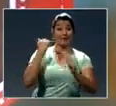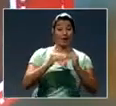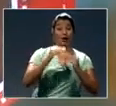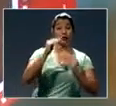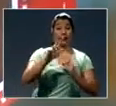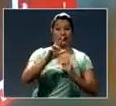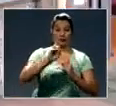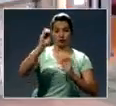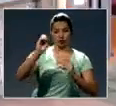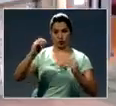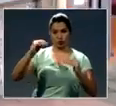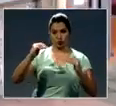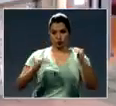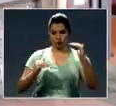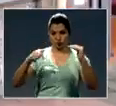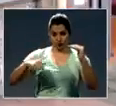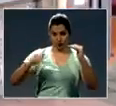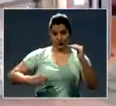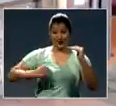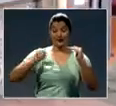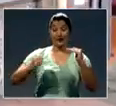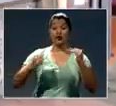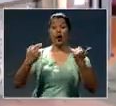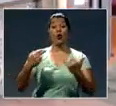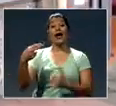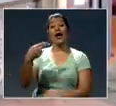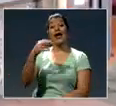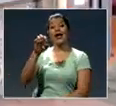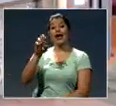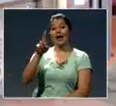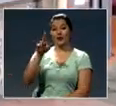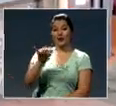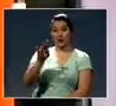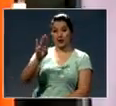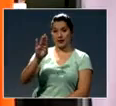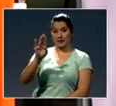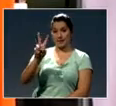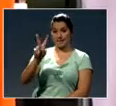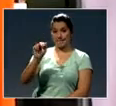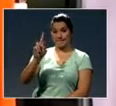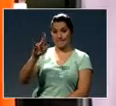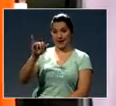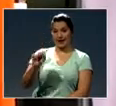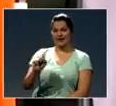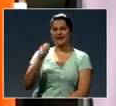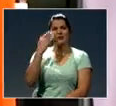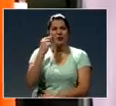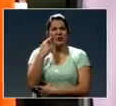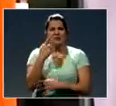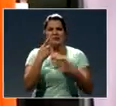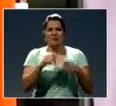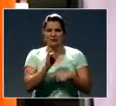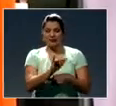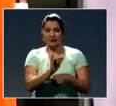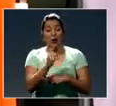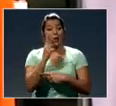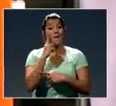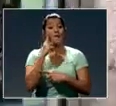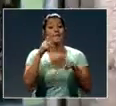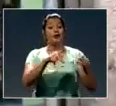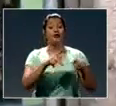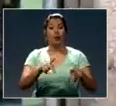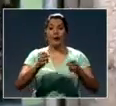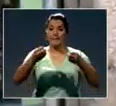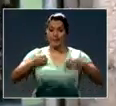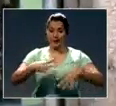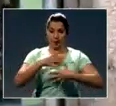del Departamento de Estadística del Banco Central, manifestó que esto se debe a la desconfianza de los consumidores, quienes contienen sus